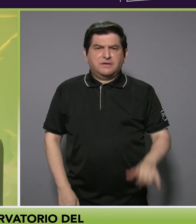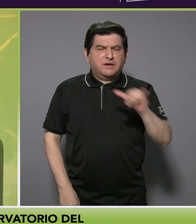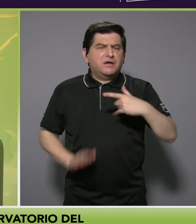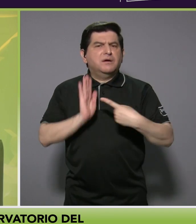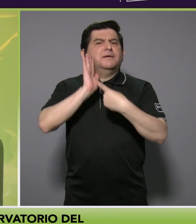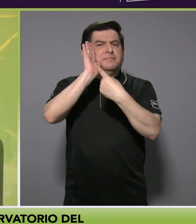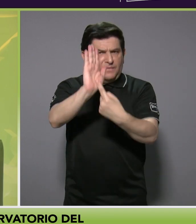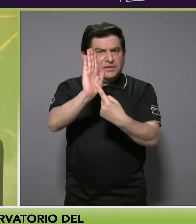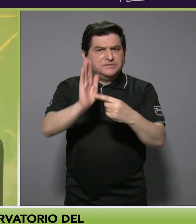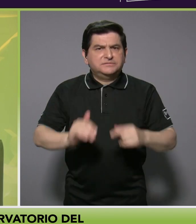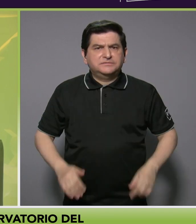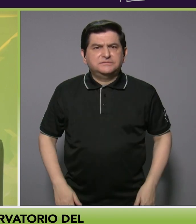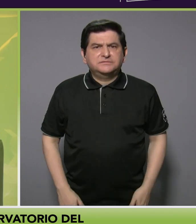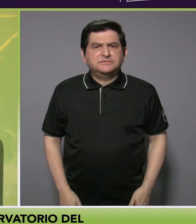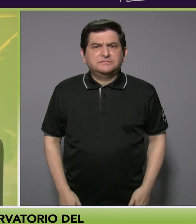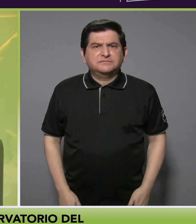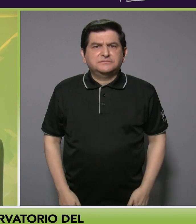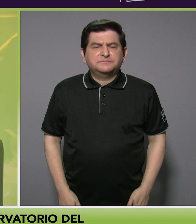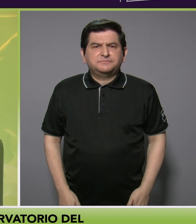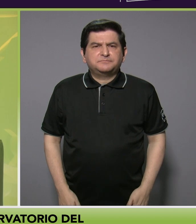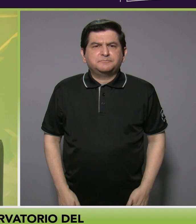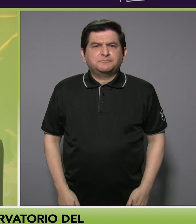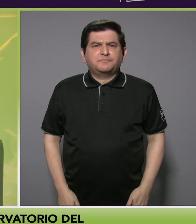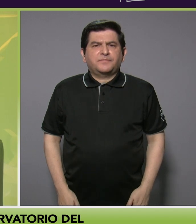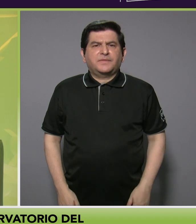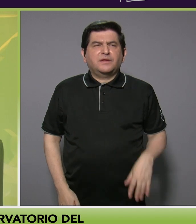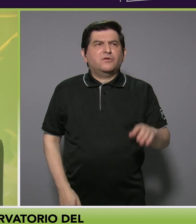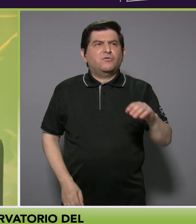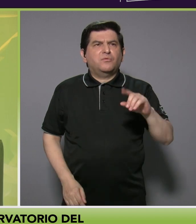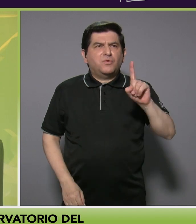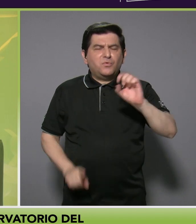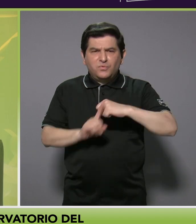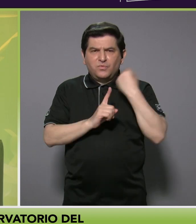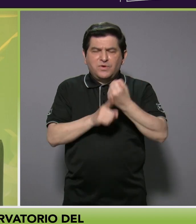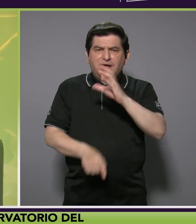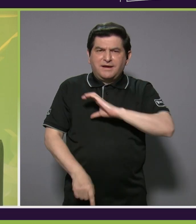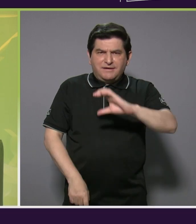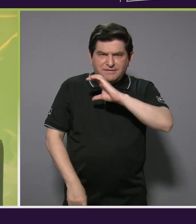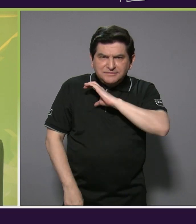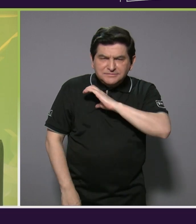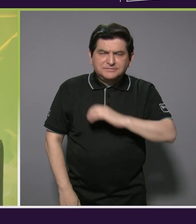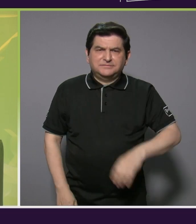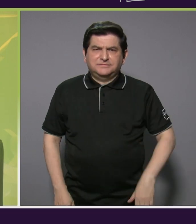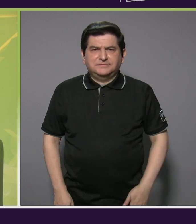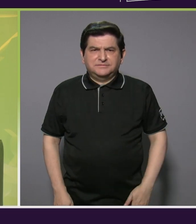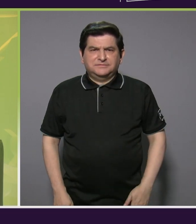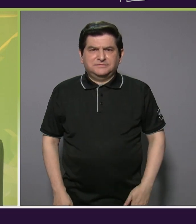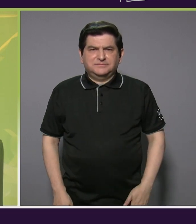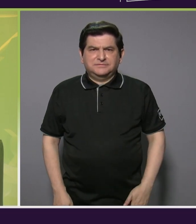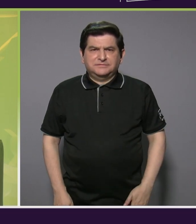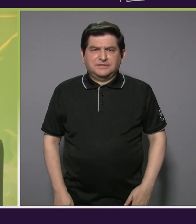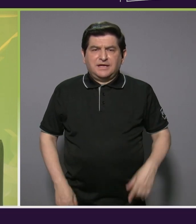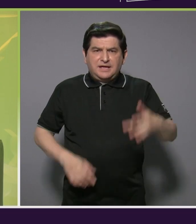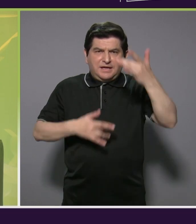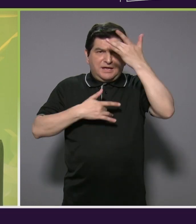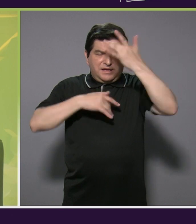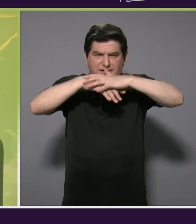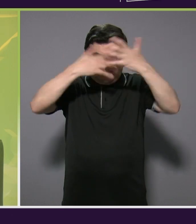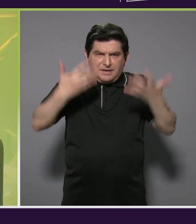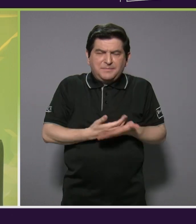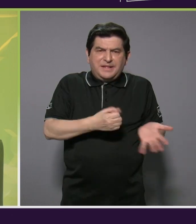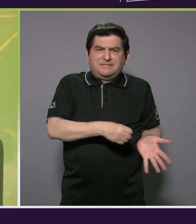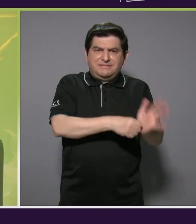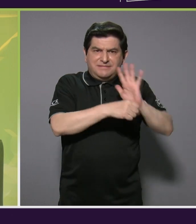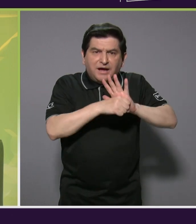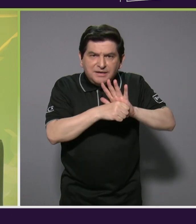indica que como aspecto cualitativo, el hecho de que durante la pandemia por